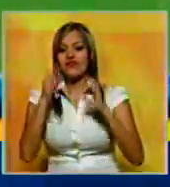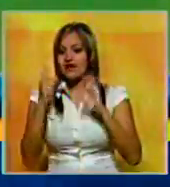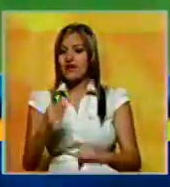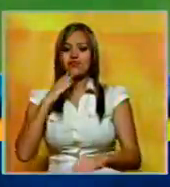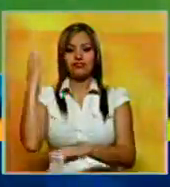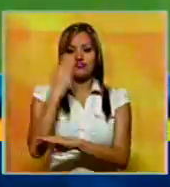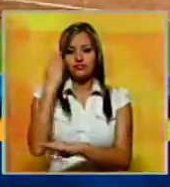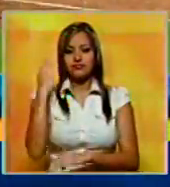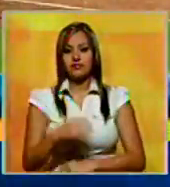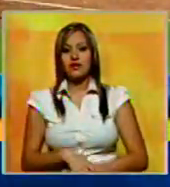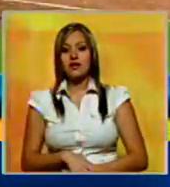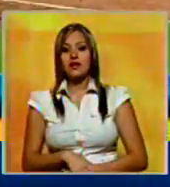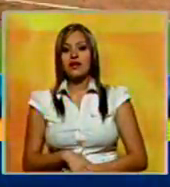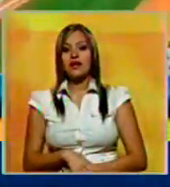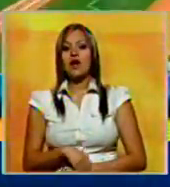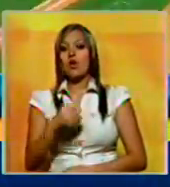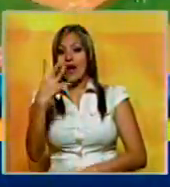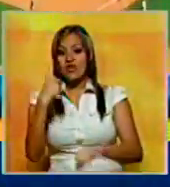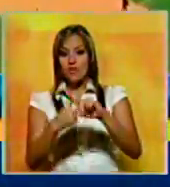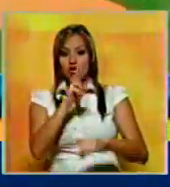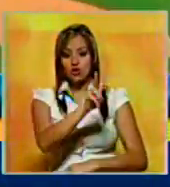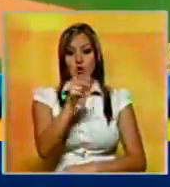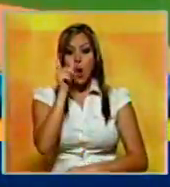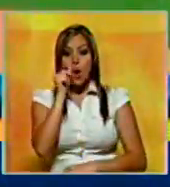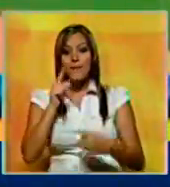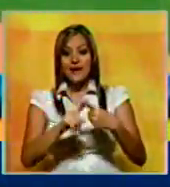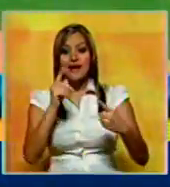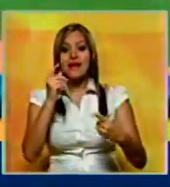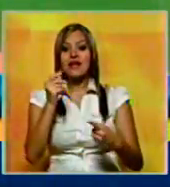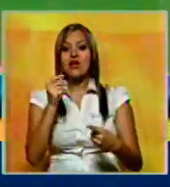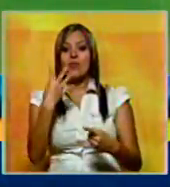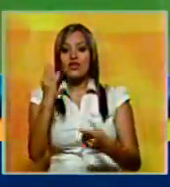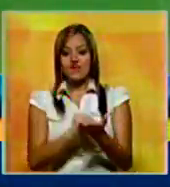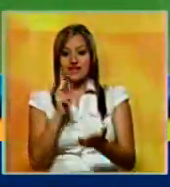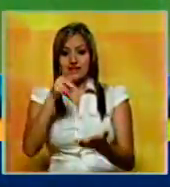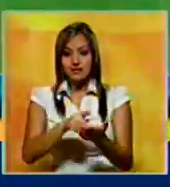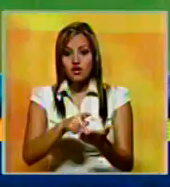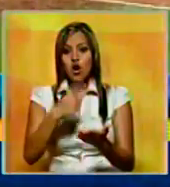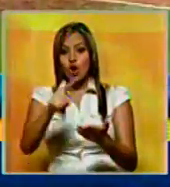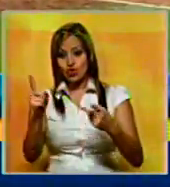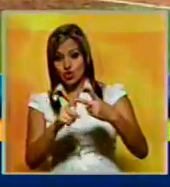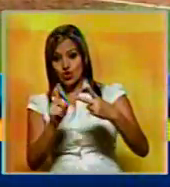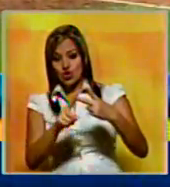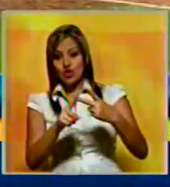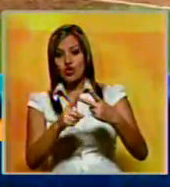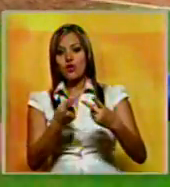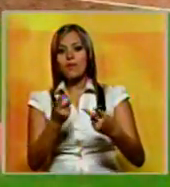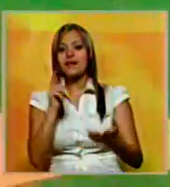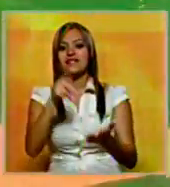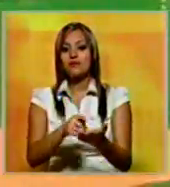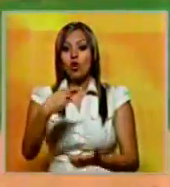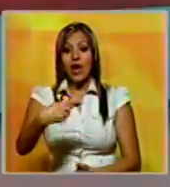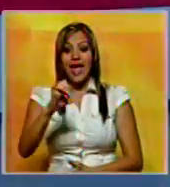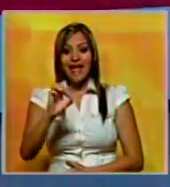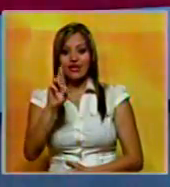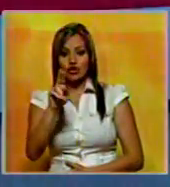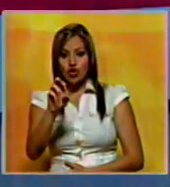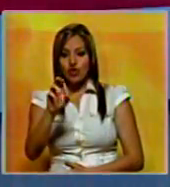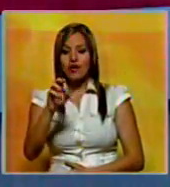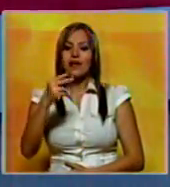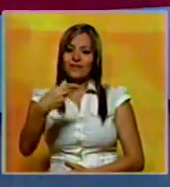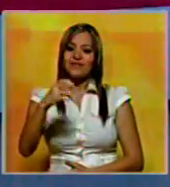los padres de San Diego 4 por dos Marcos scutar duplicó en cuatro turnos con una empujada Héctor Sánchez se fue de 1 a un